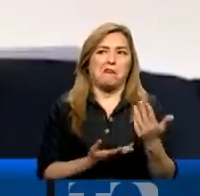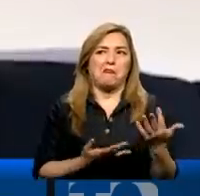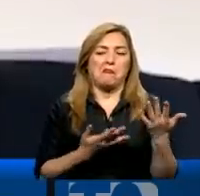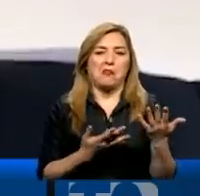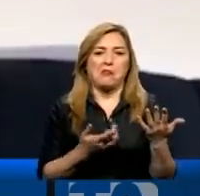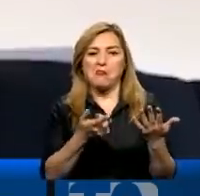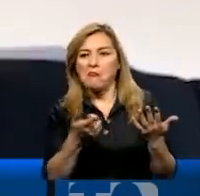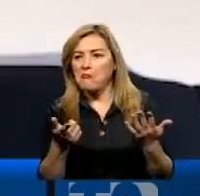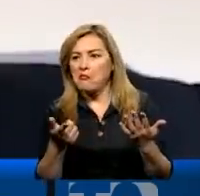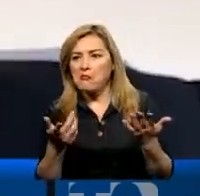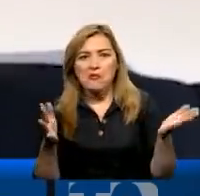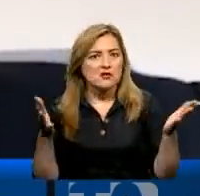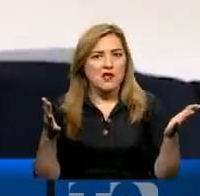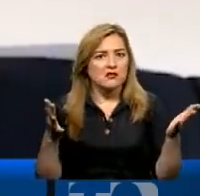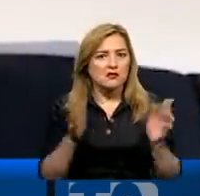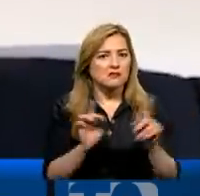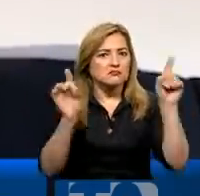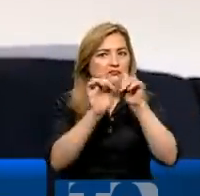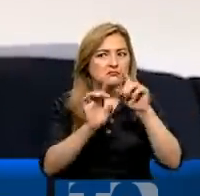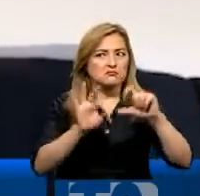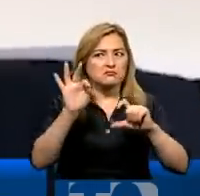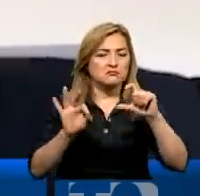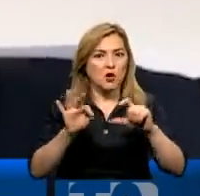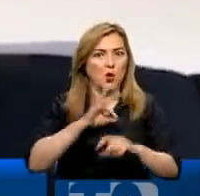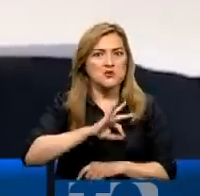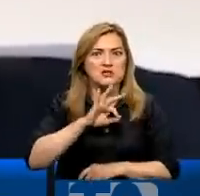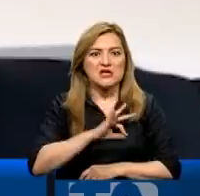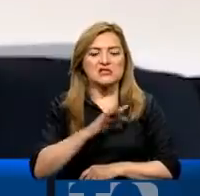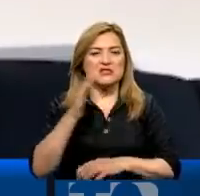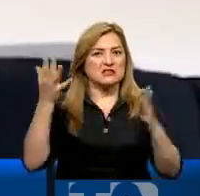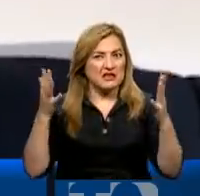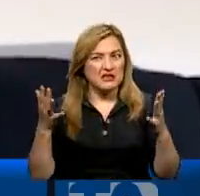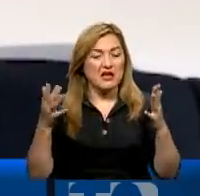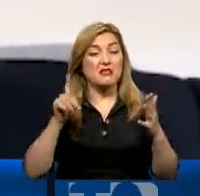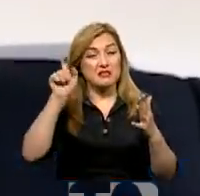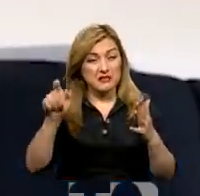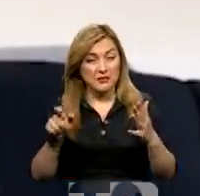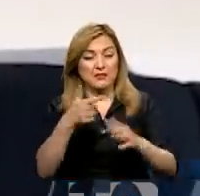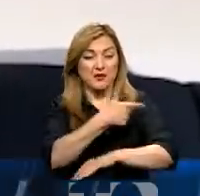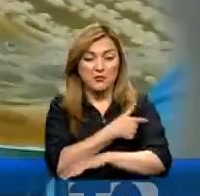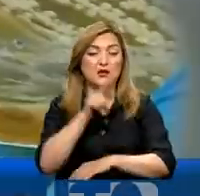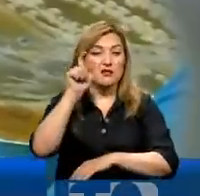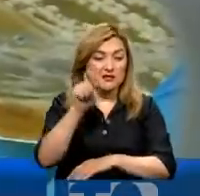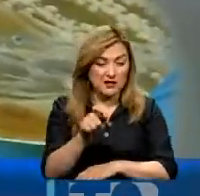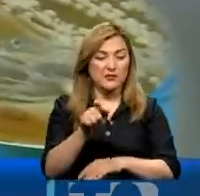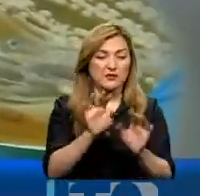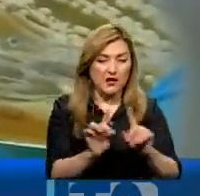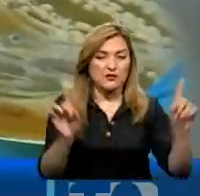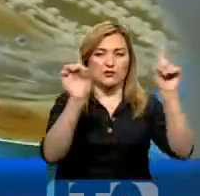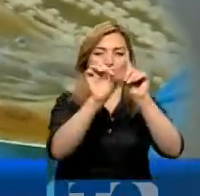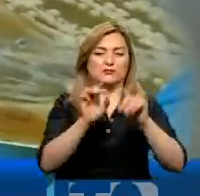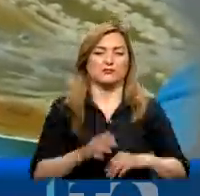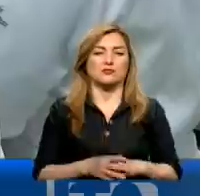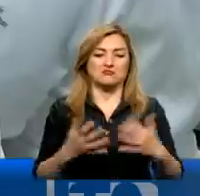no hacemos conciencia de que las dos cosas van de la mano, estamos trabajando a ciegas. Adicionalmente, Terán cree que es